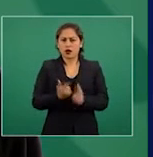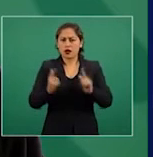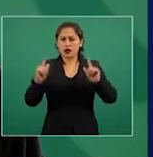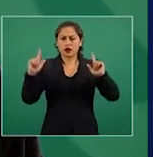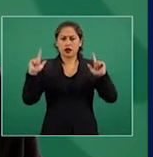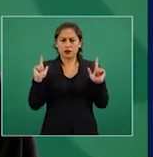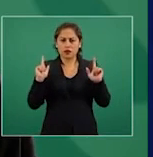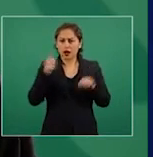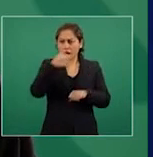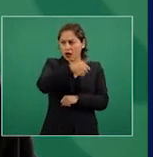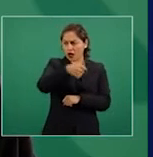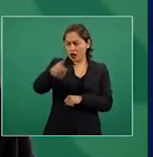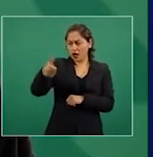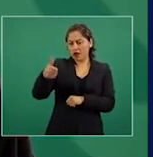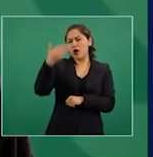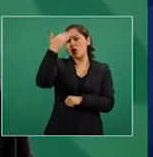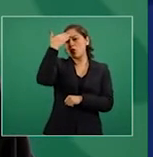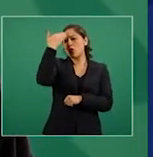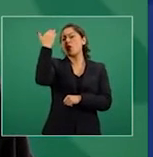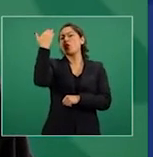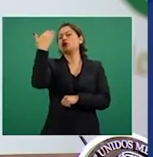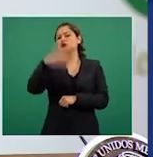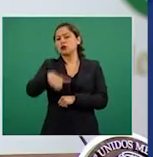y garantizar la libertad.